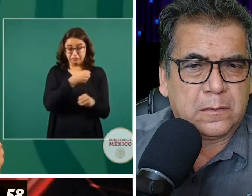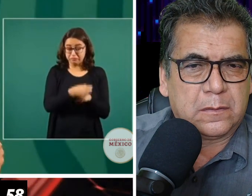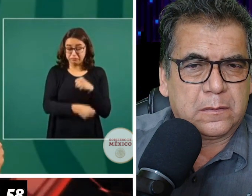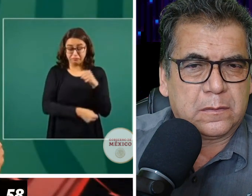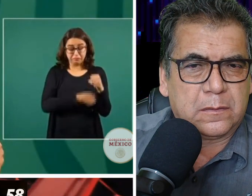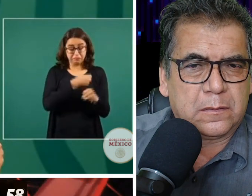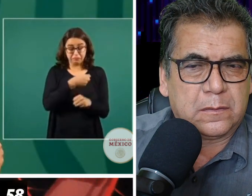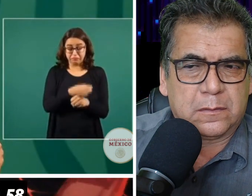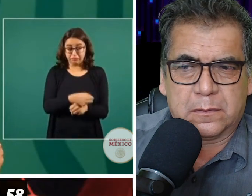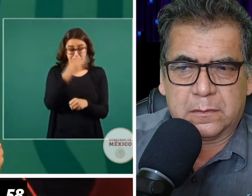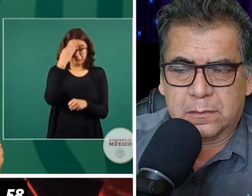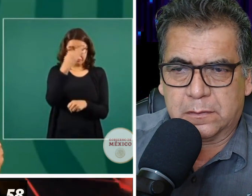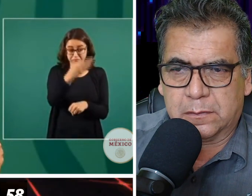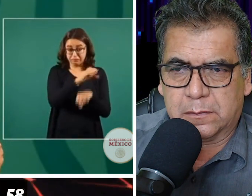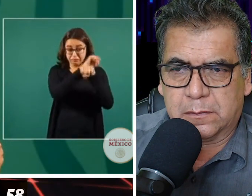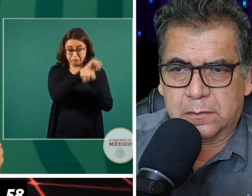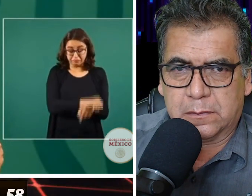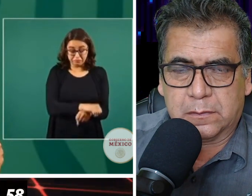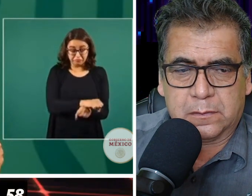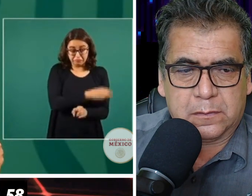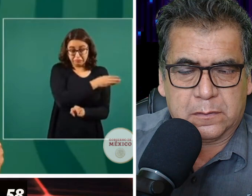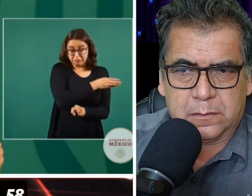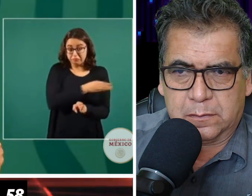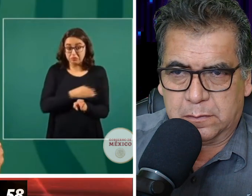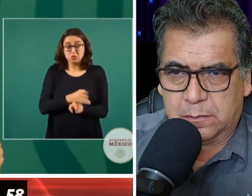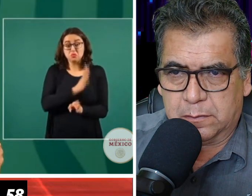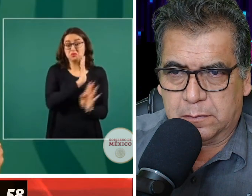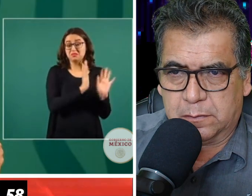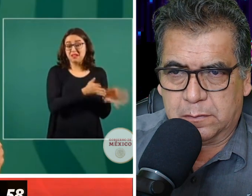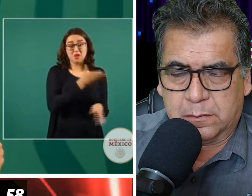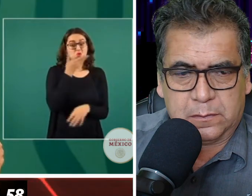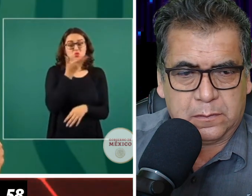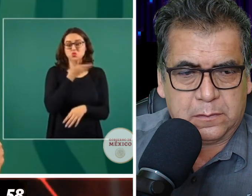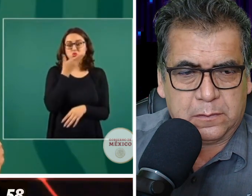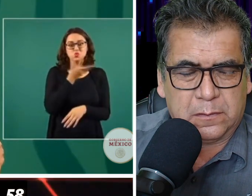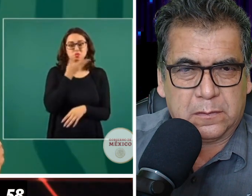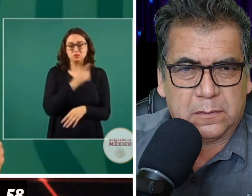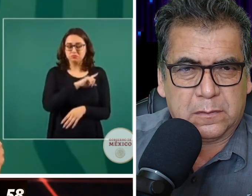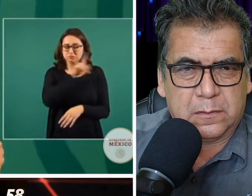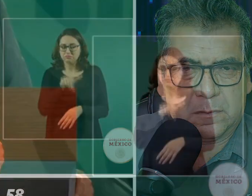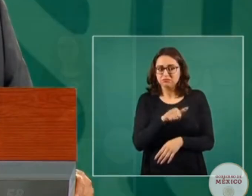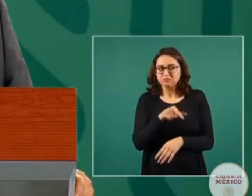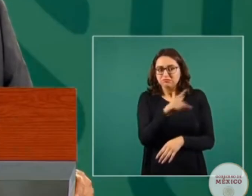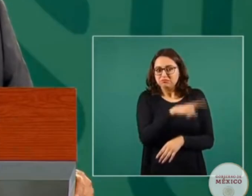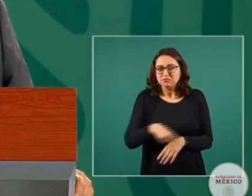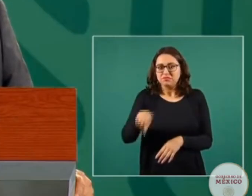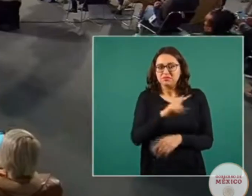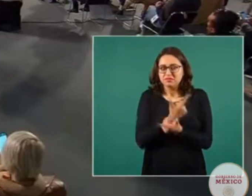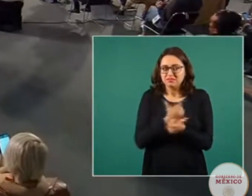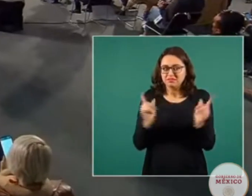comenzaran a actuar como mujeres, como hombres libres, pero son procesos.